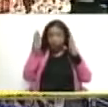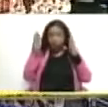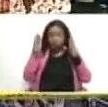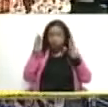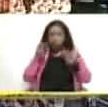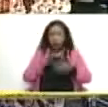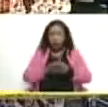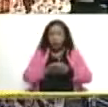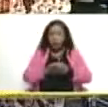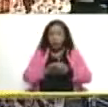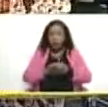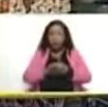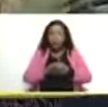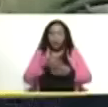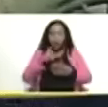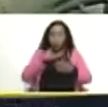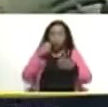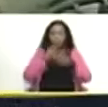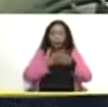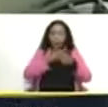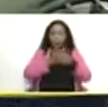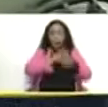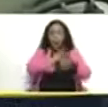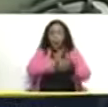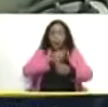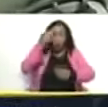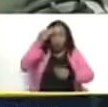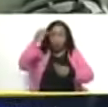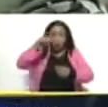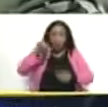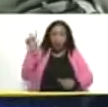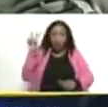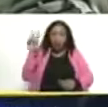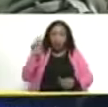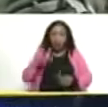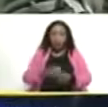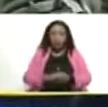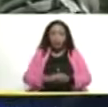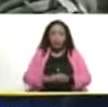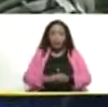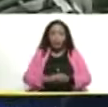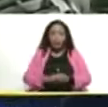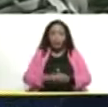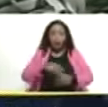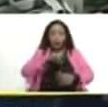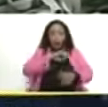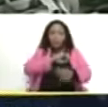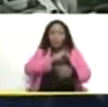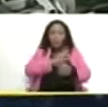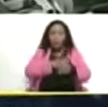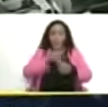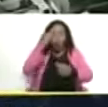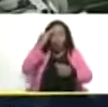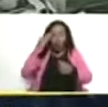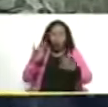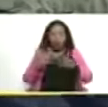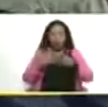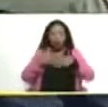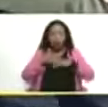oído, insisto en el concepto de poder militar de la nación. Poder militar unido,